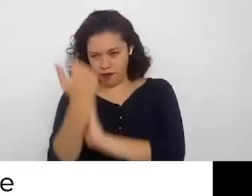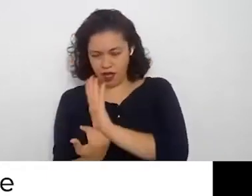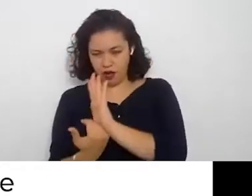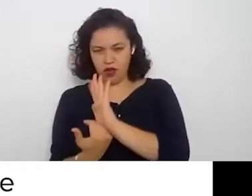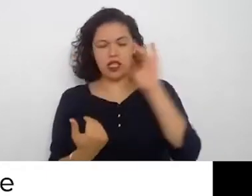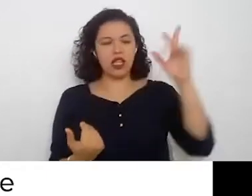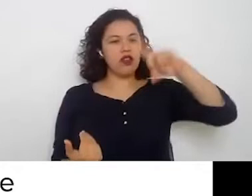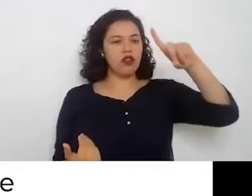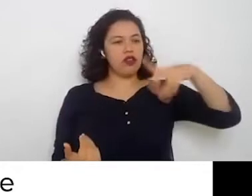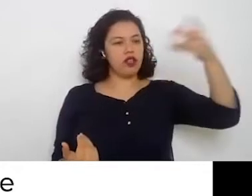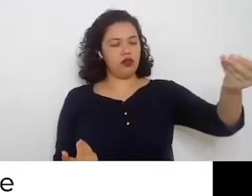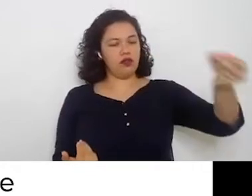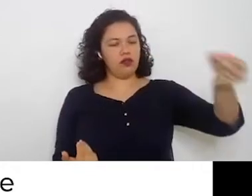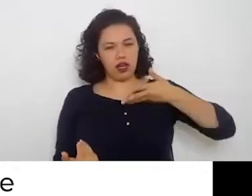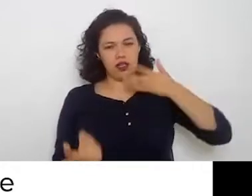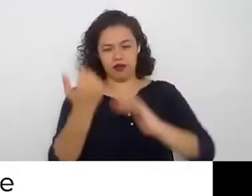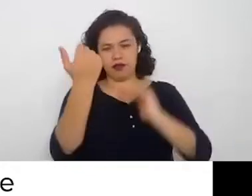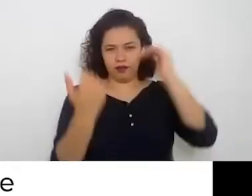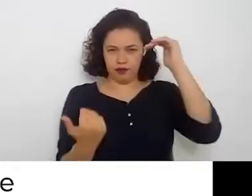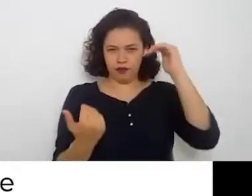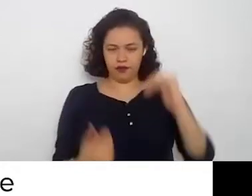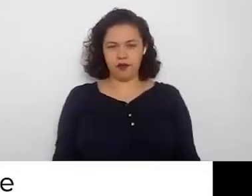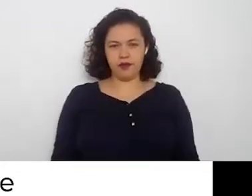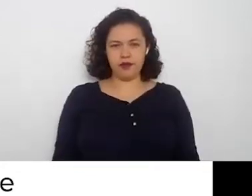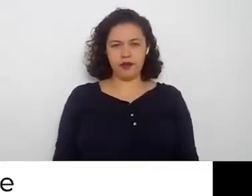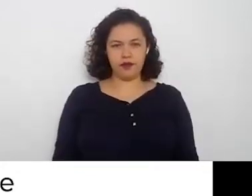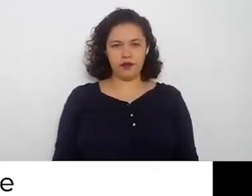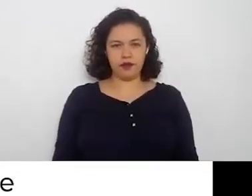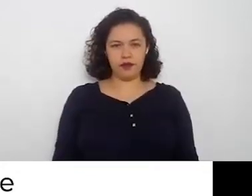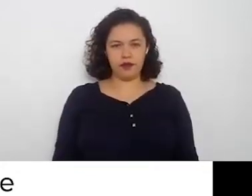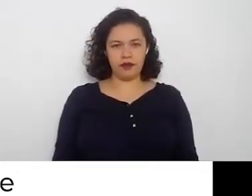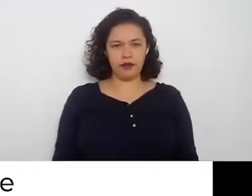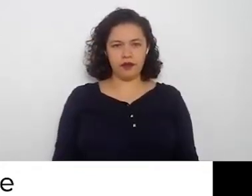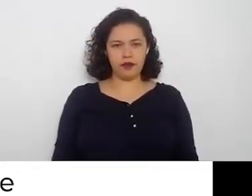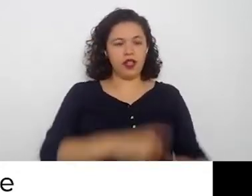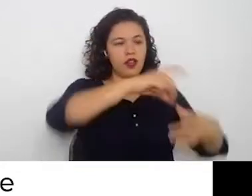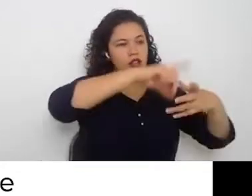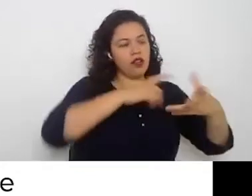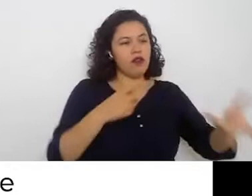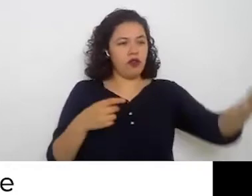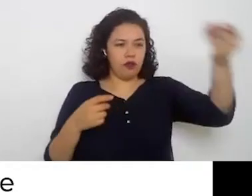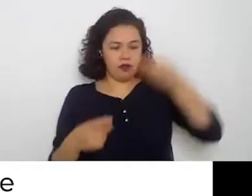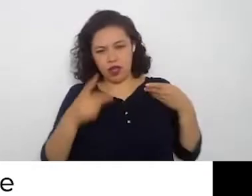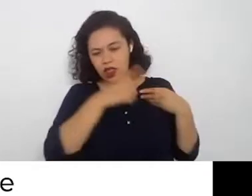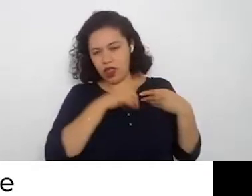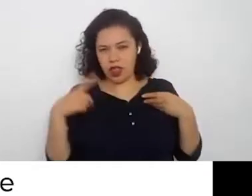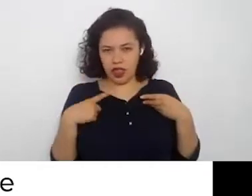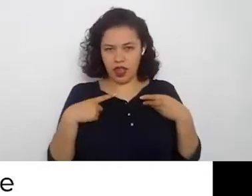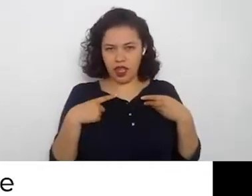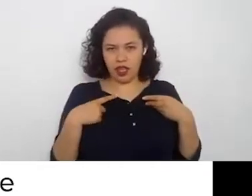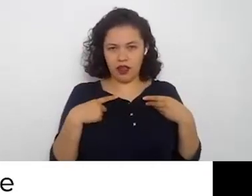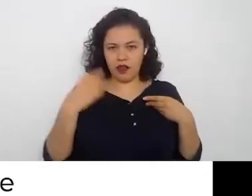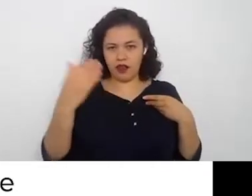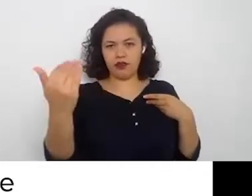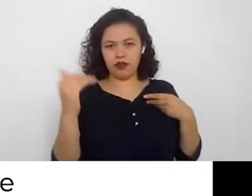donativos. ¿Qué quiere decir? Que mis ingresos por donativos siempre tendrán que ser mayores. Dicen mayores e iguales.